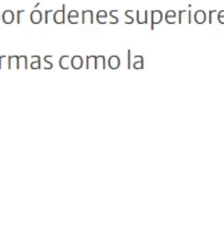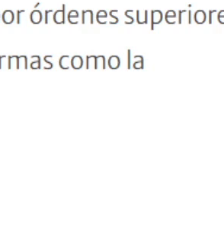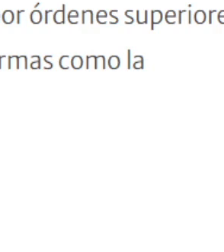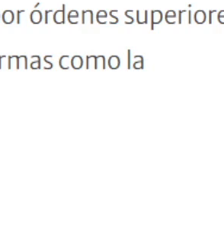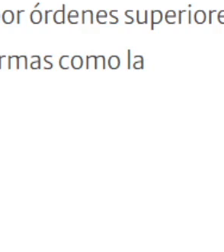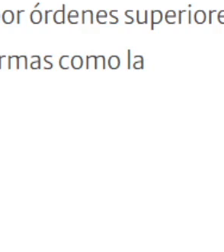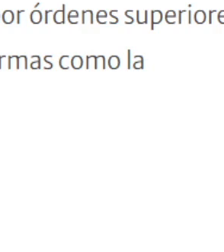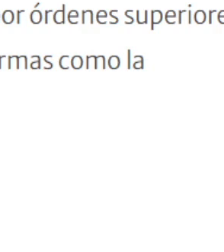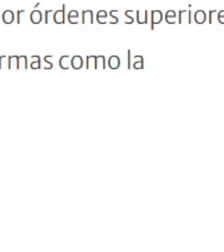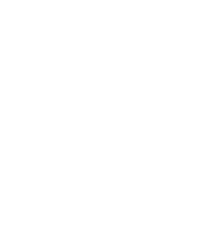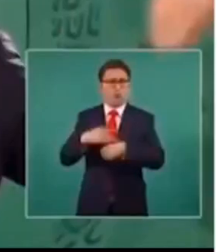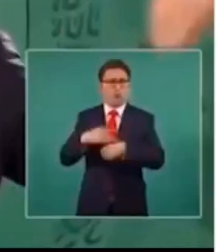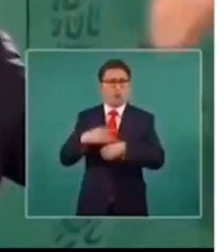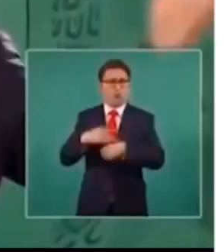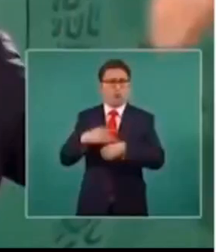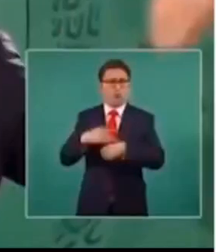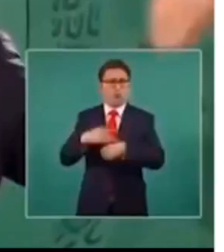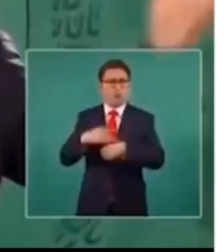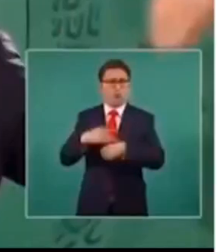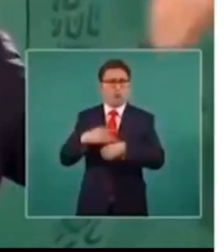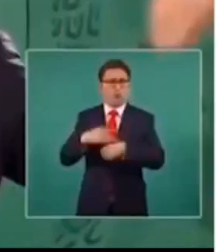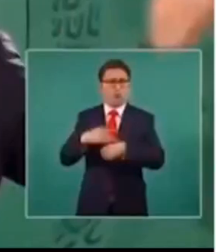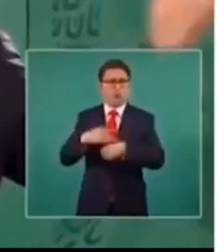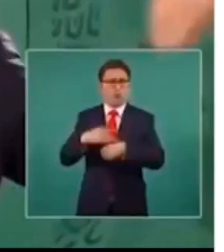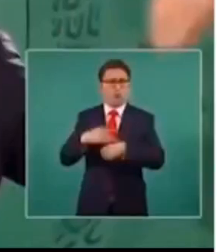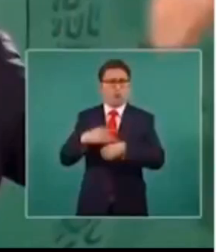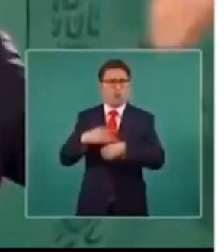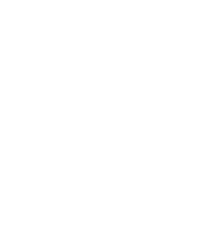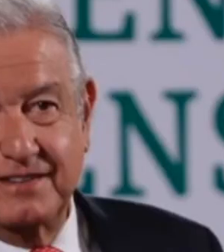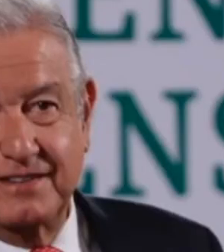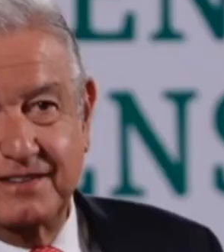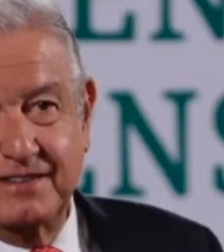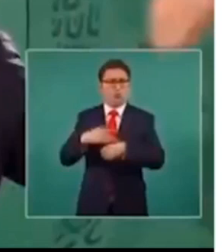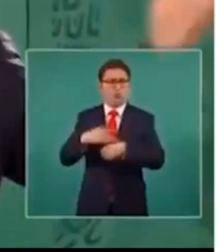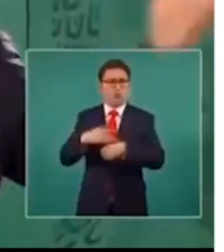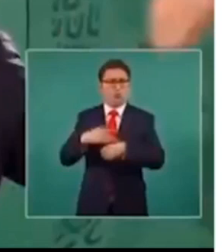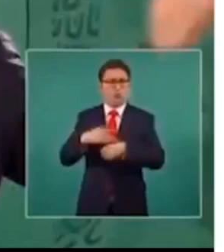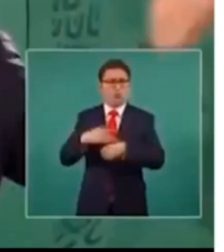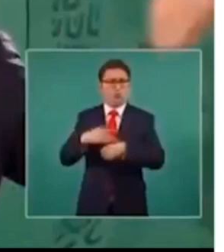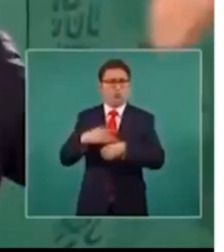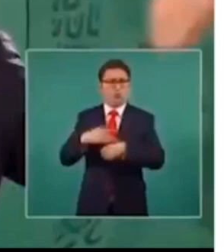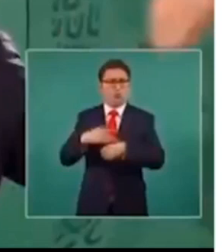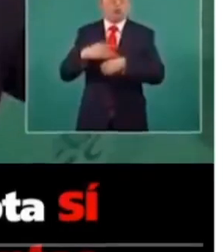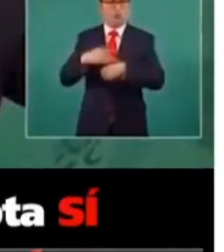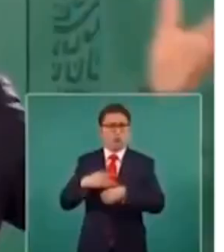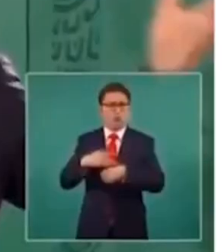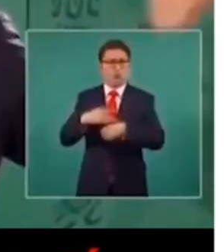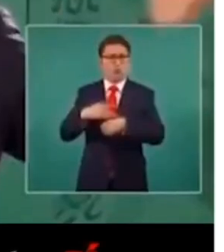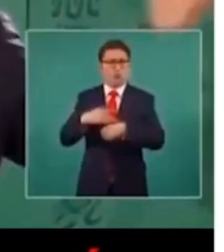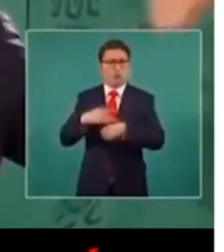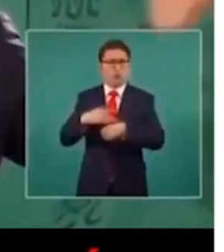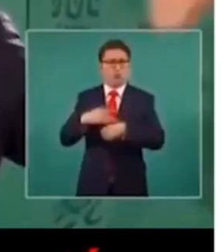Pemex, Emilio Lozoya. Pero escuchemos qué fue lo que dijo López Obrador en este mensaje que sin lugar a